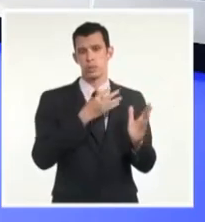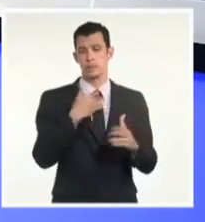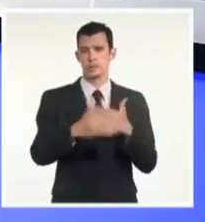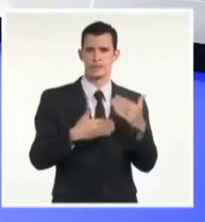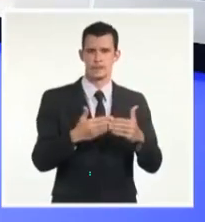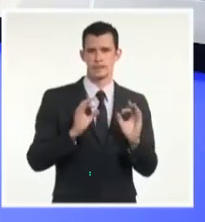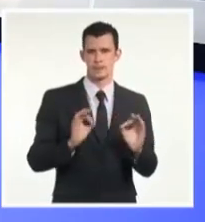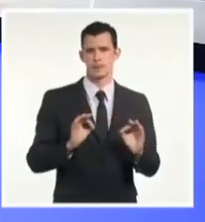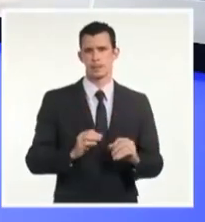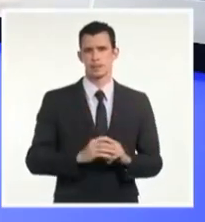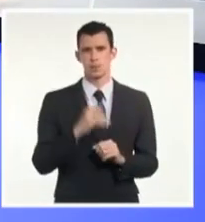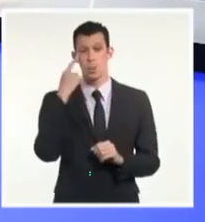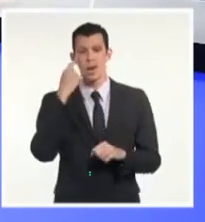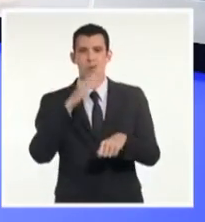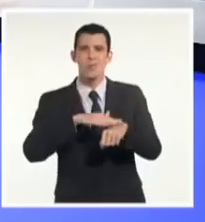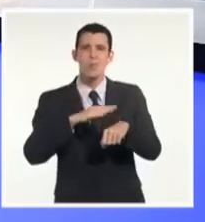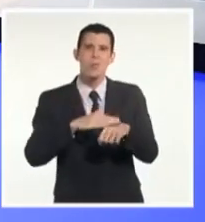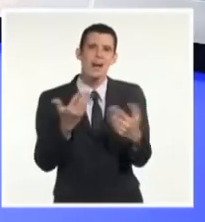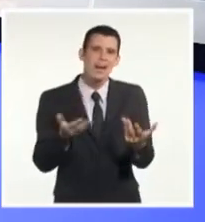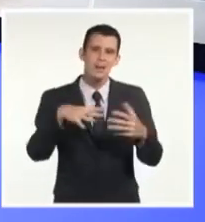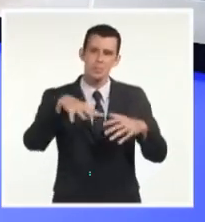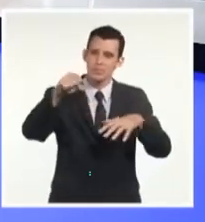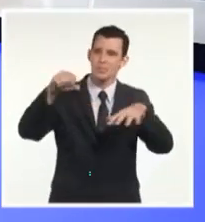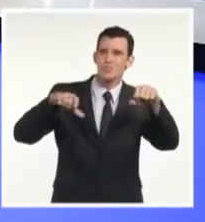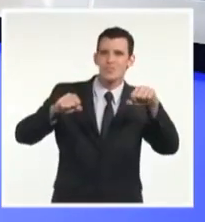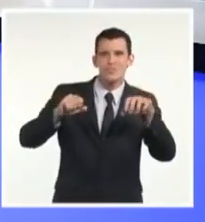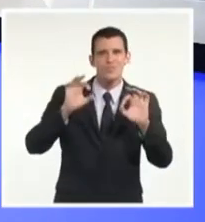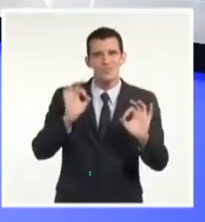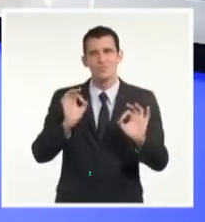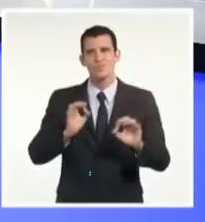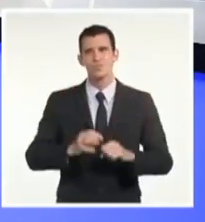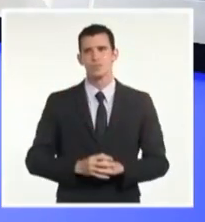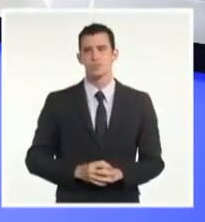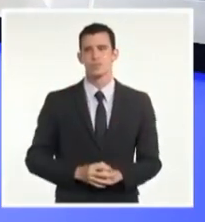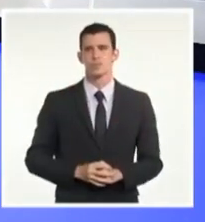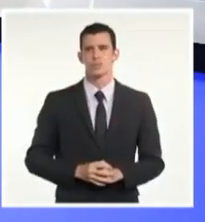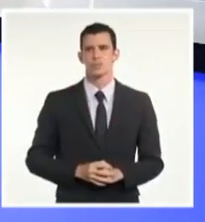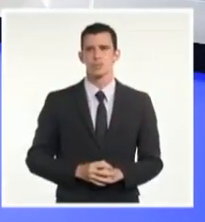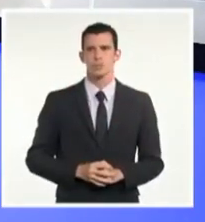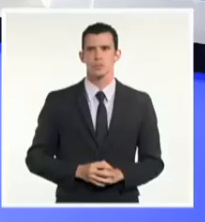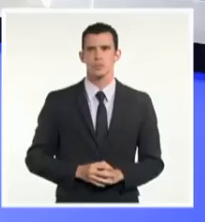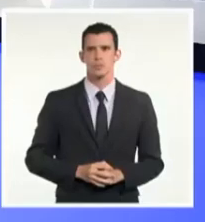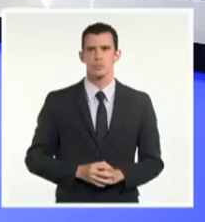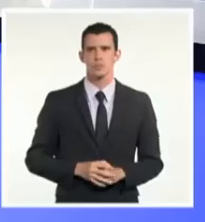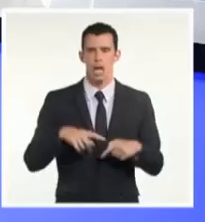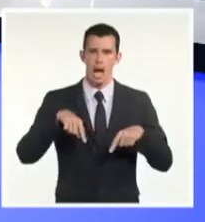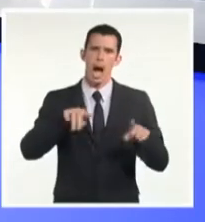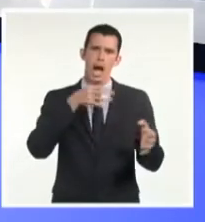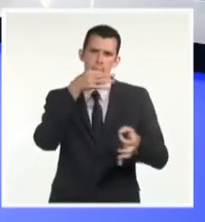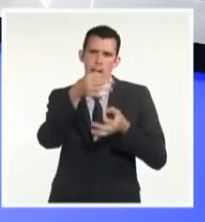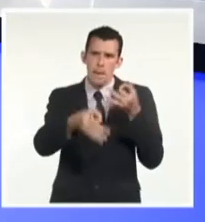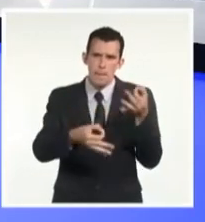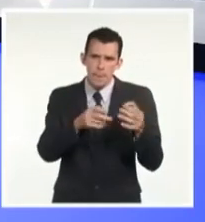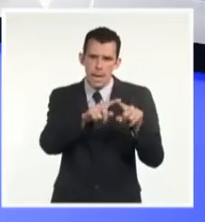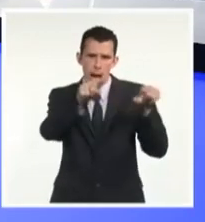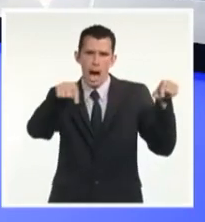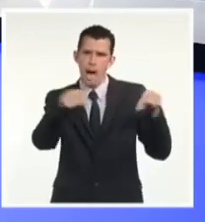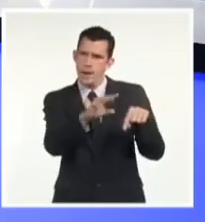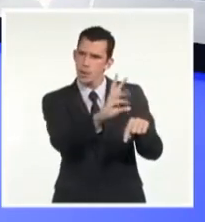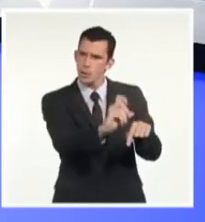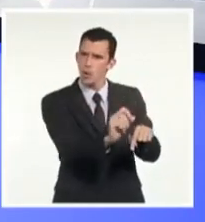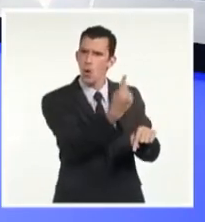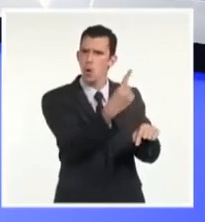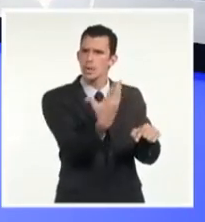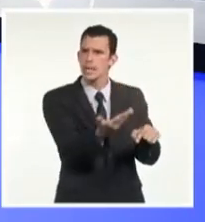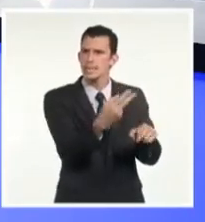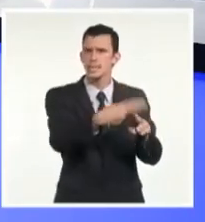causa principal de los apagones. En este contexto, la próxima sincronización de la unidad número 1 de la central Lidio